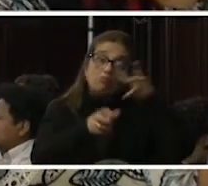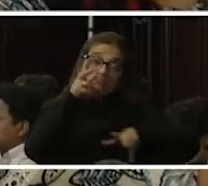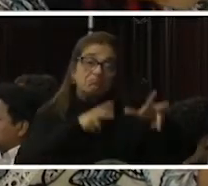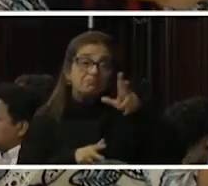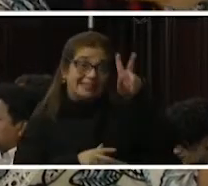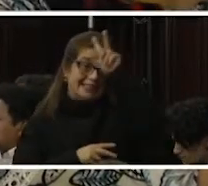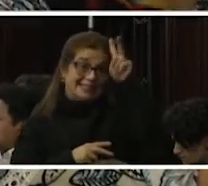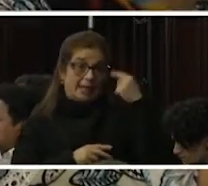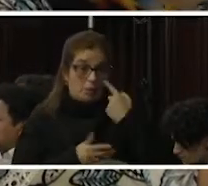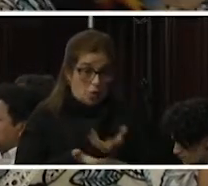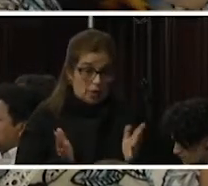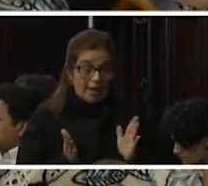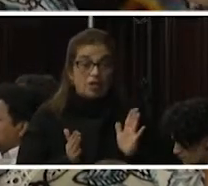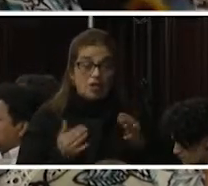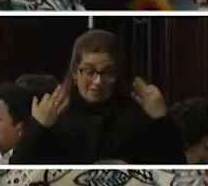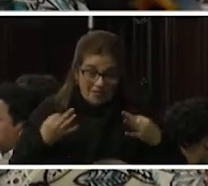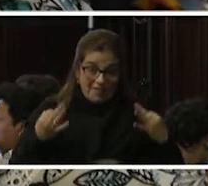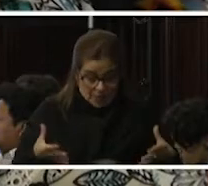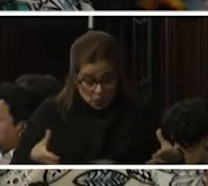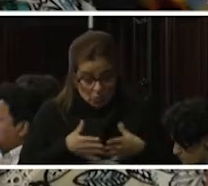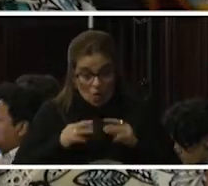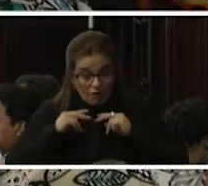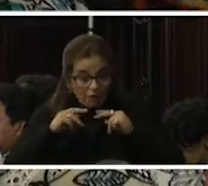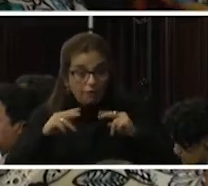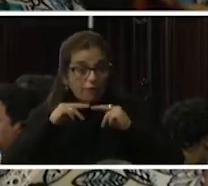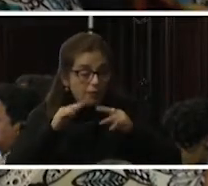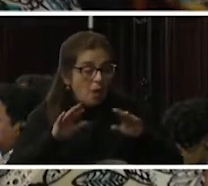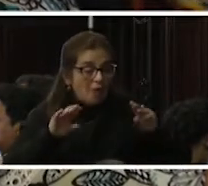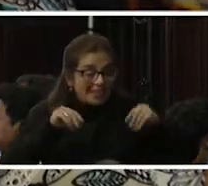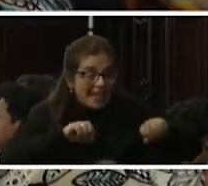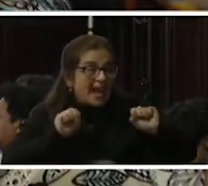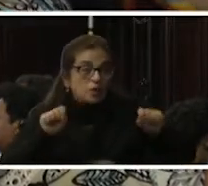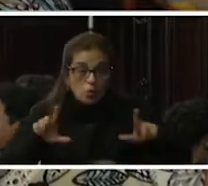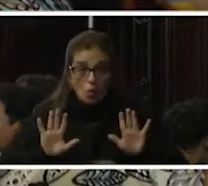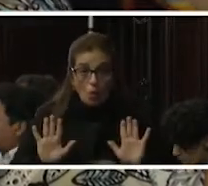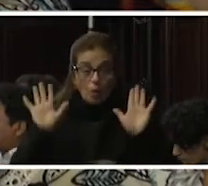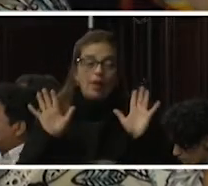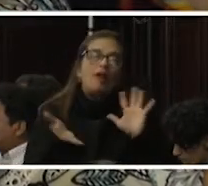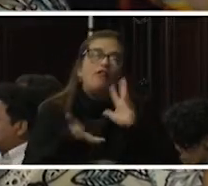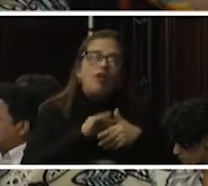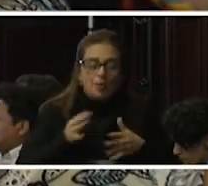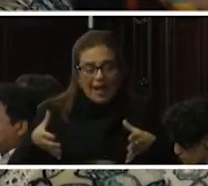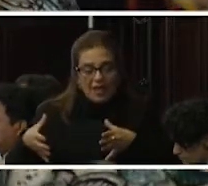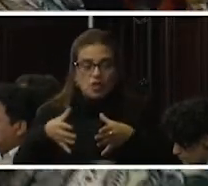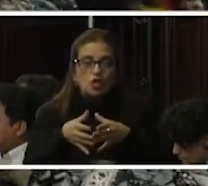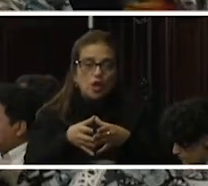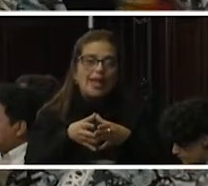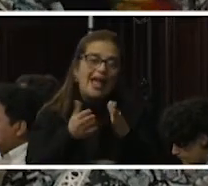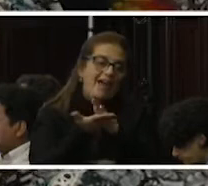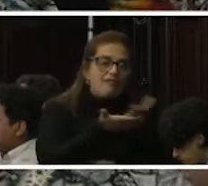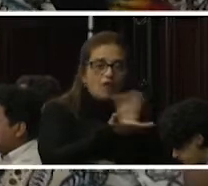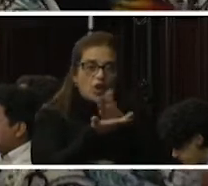fin de garantizar la integridad de los pueblos y sus territorios. Este es el caso del corredor territorial transfronterizo